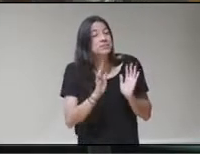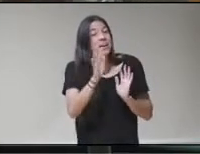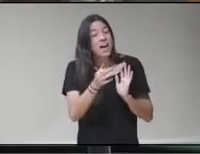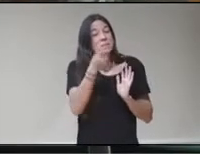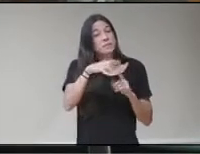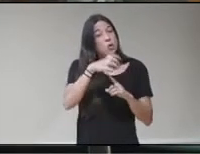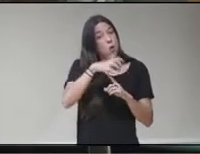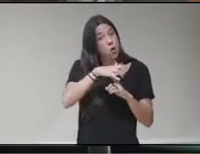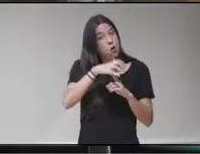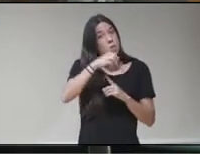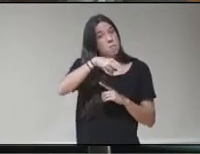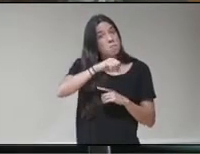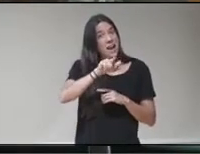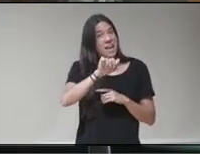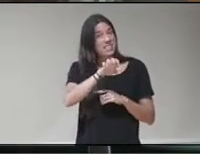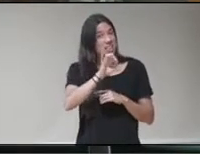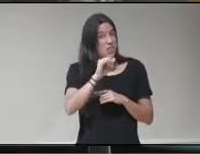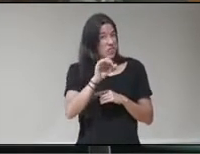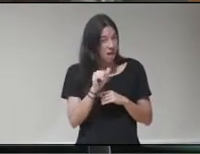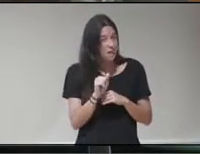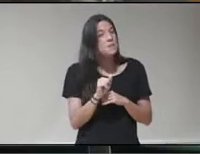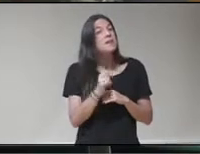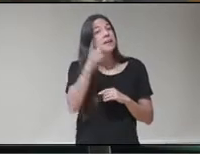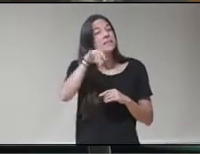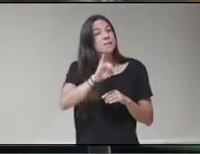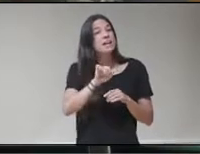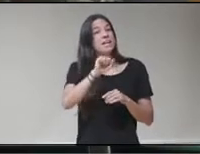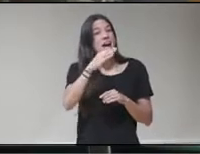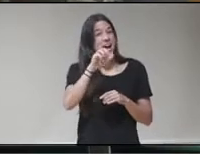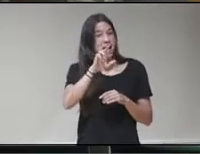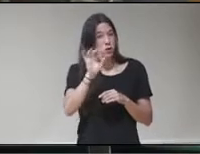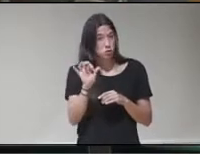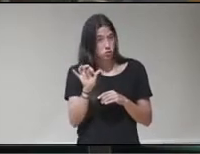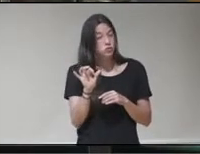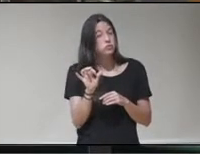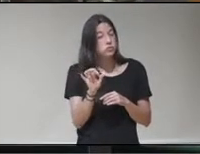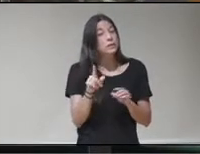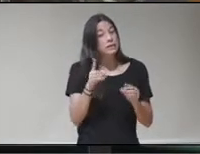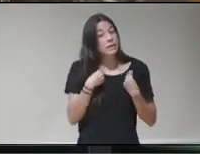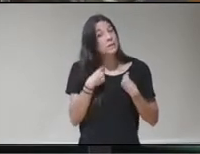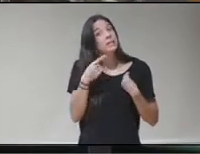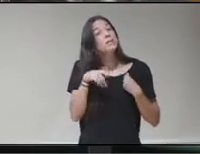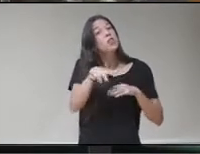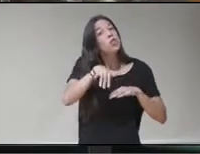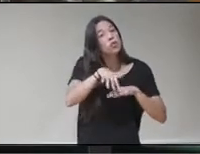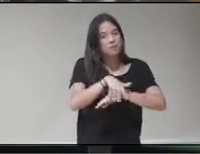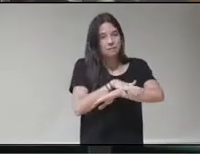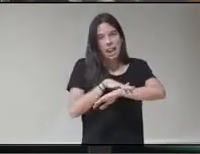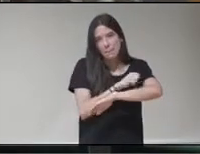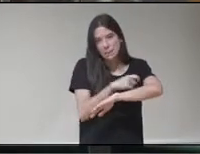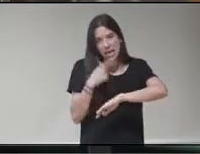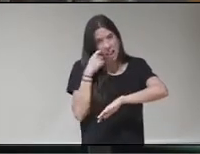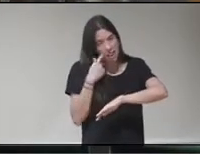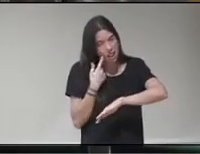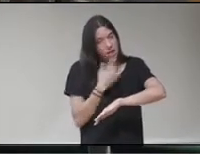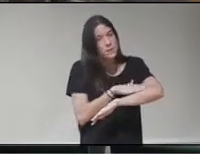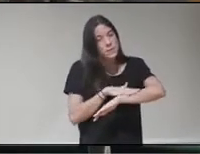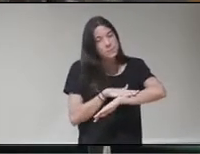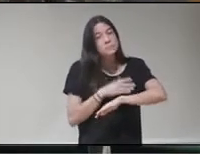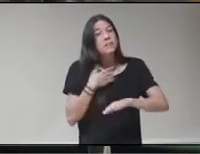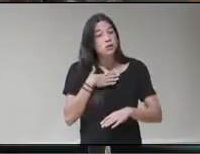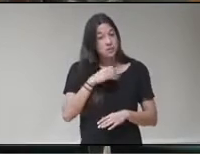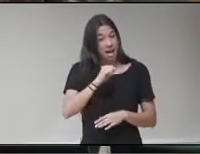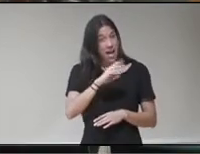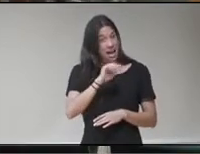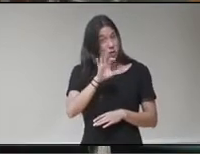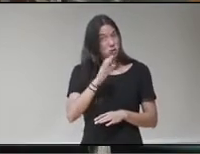que es Malassezia y luego tenemos los ácaros que viven sobre nuestra piel. Los ácaros para mí son una cosa